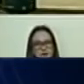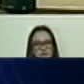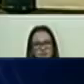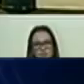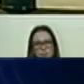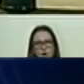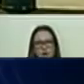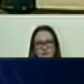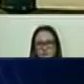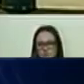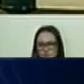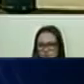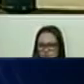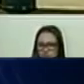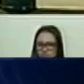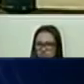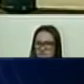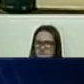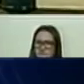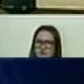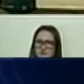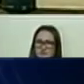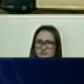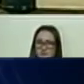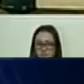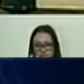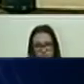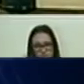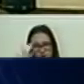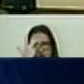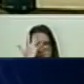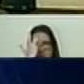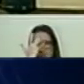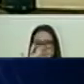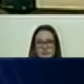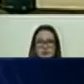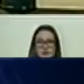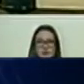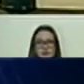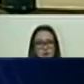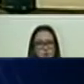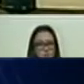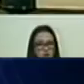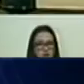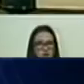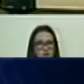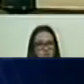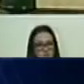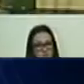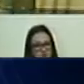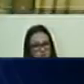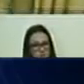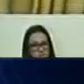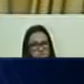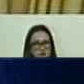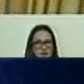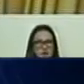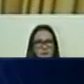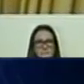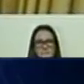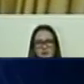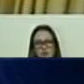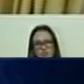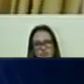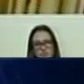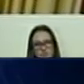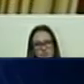de convivencia, de armonía, de felicidad. Mira los carnavales. Aquí no te cobran ni medio para ponerte tu disfraz y salir a bailar las mejores orquestas del